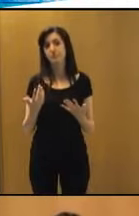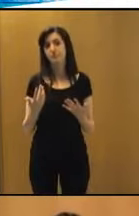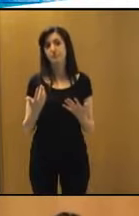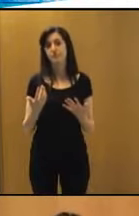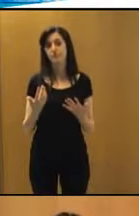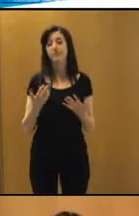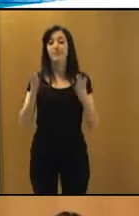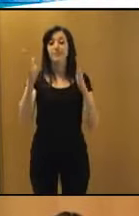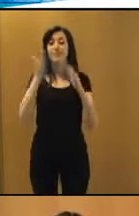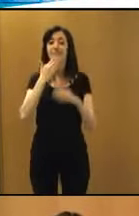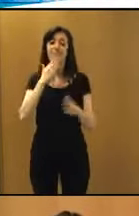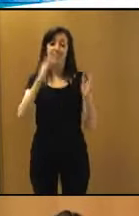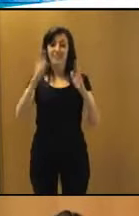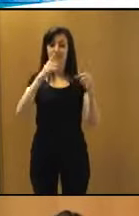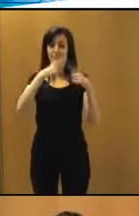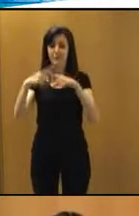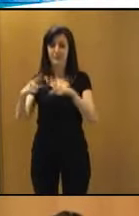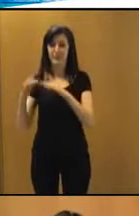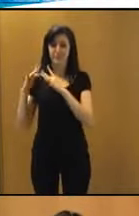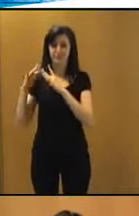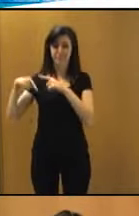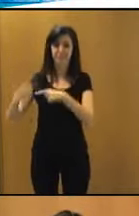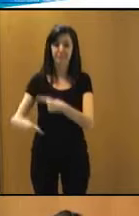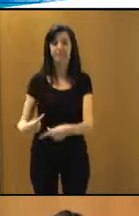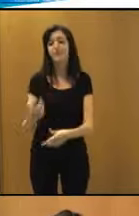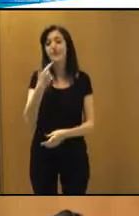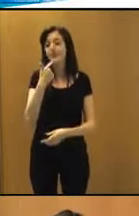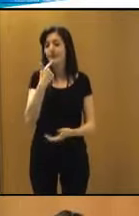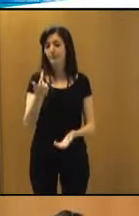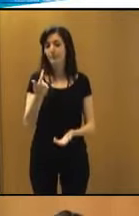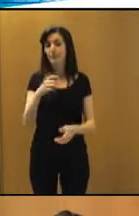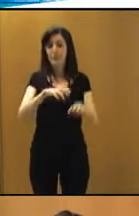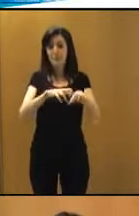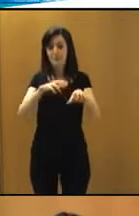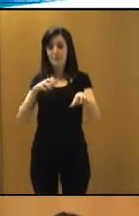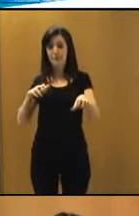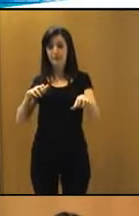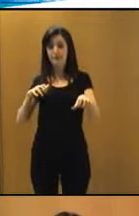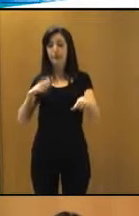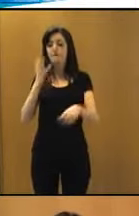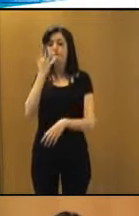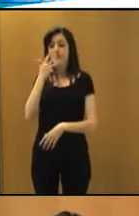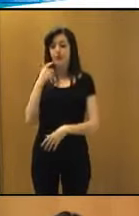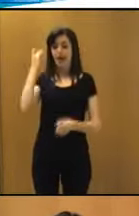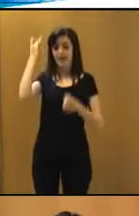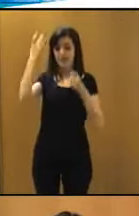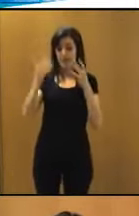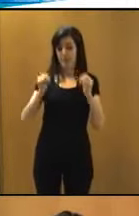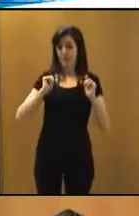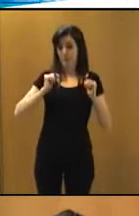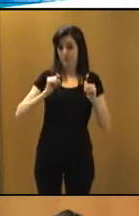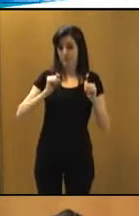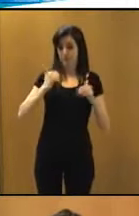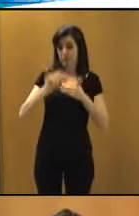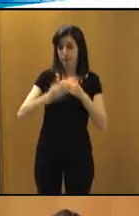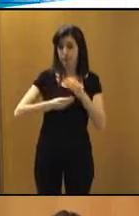En cuanto a las relaciones intergeneracionales, pues, por ejemplo, sale una gran mayoría que prefiere que en las actividades que inicien o que